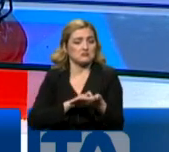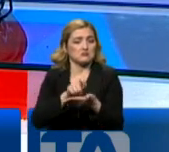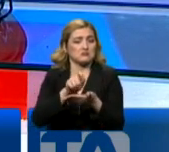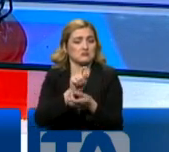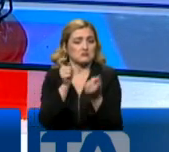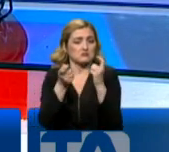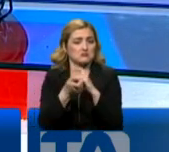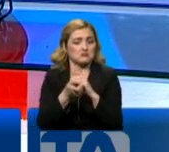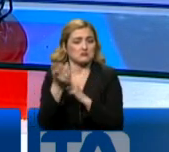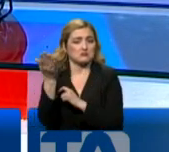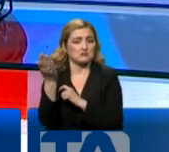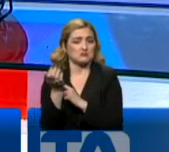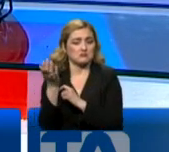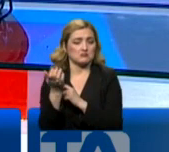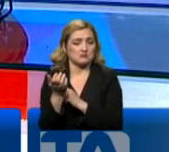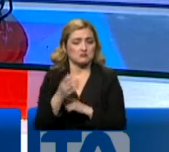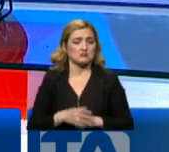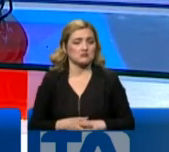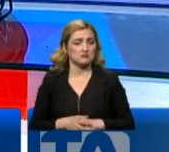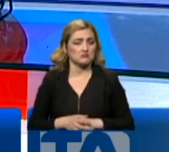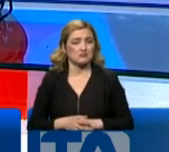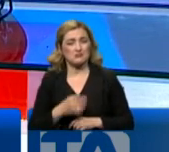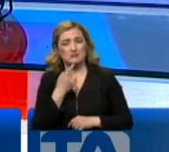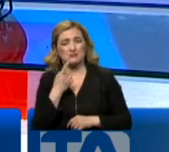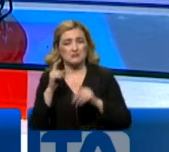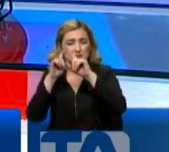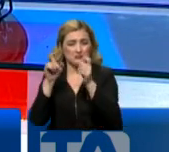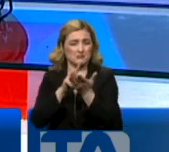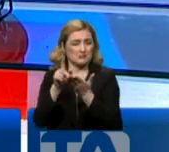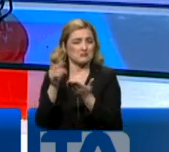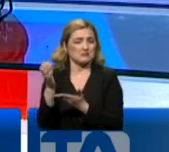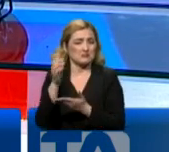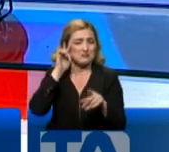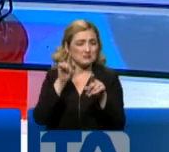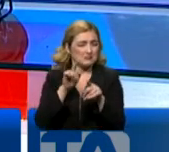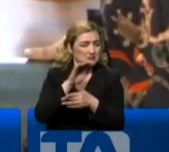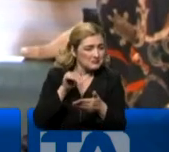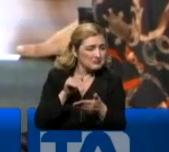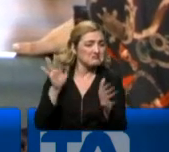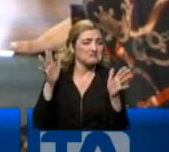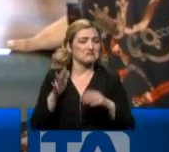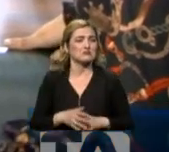y cambios en la jubilación patronal. Pero dicen que no hay acuerdos en firme.